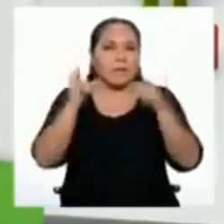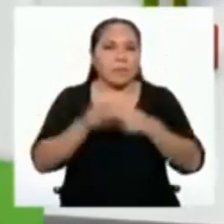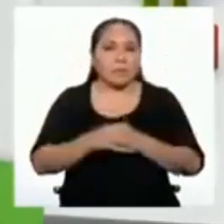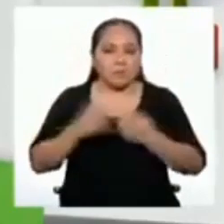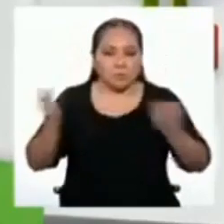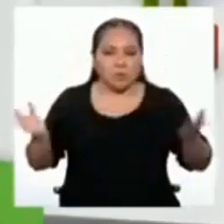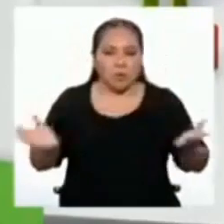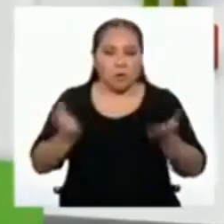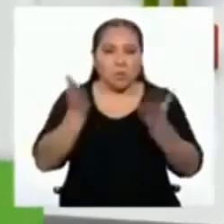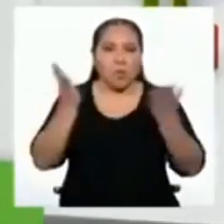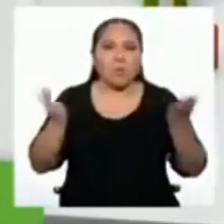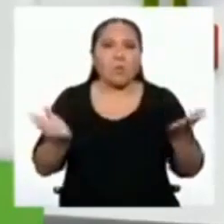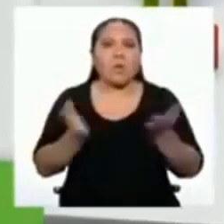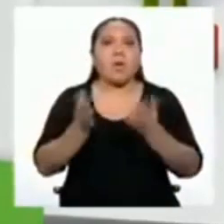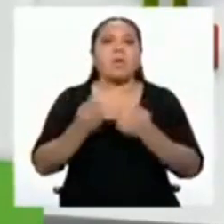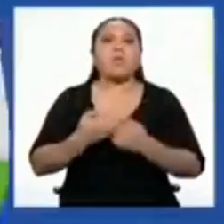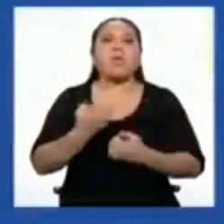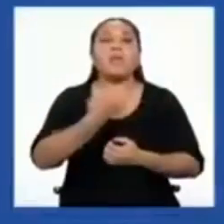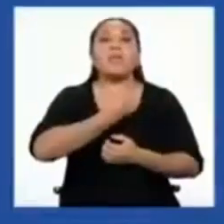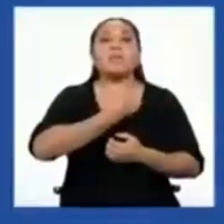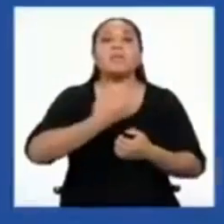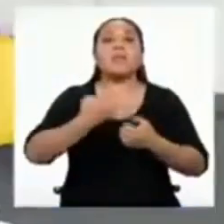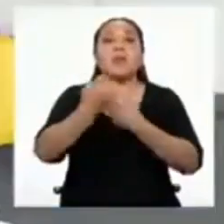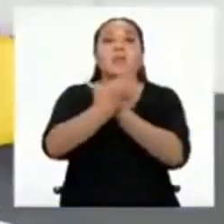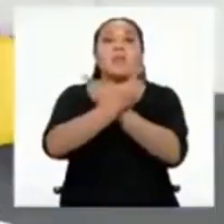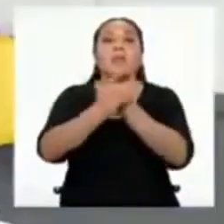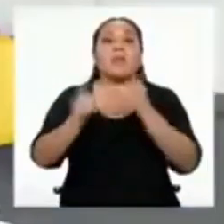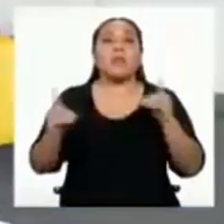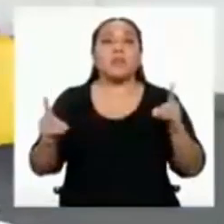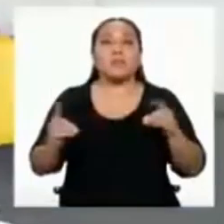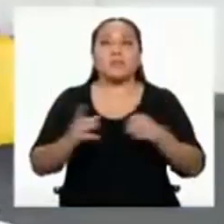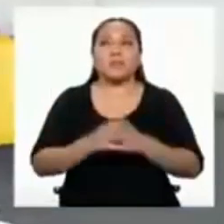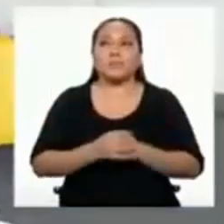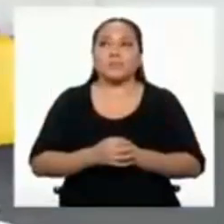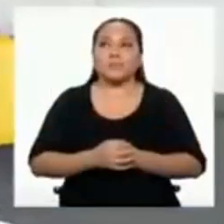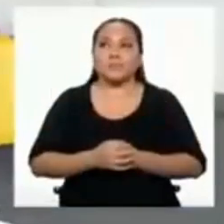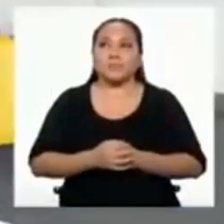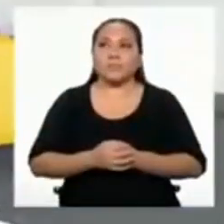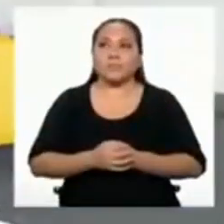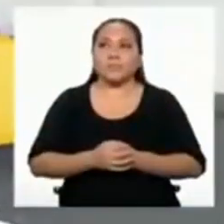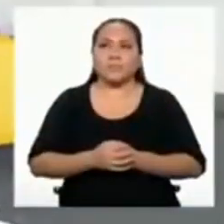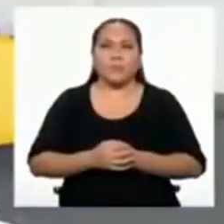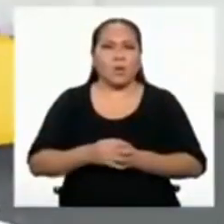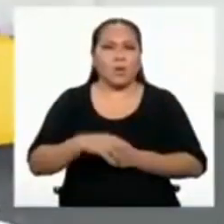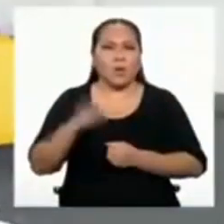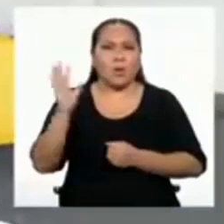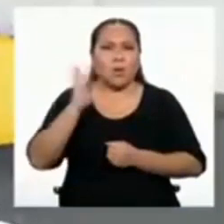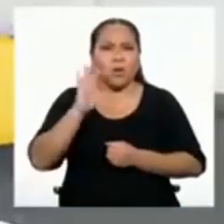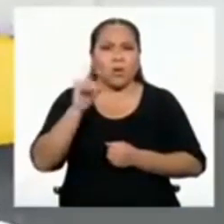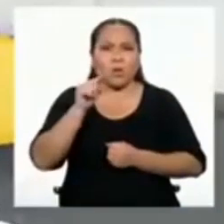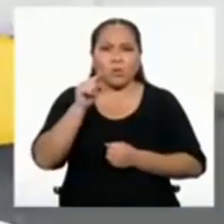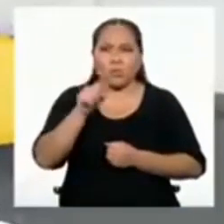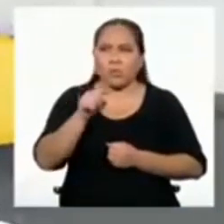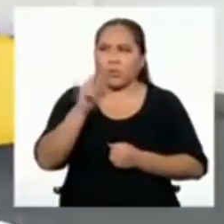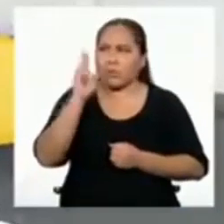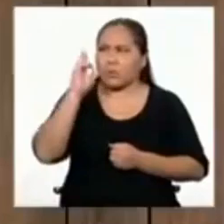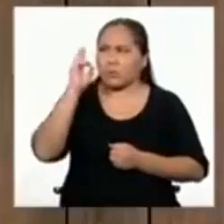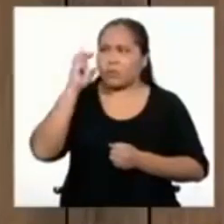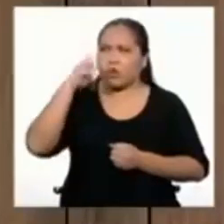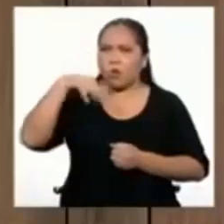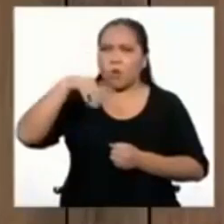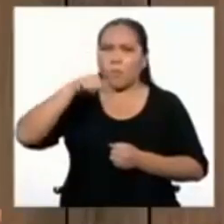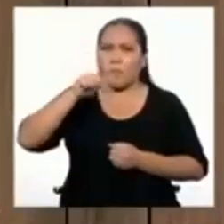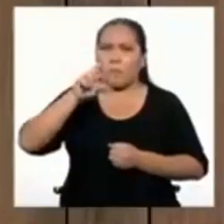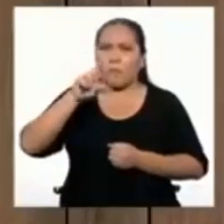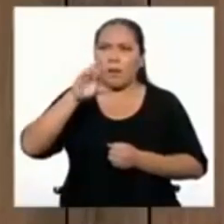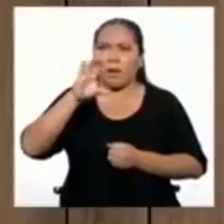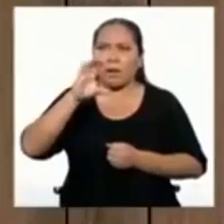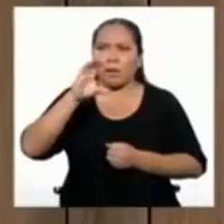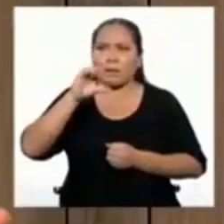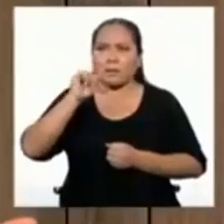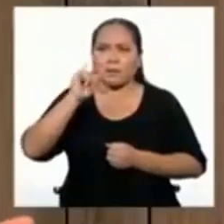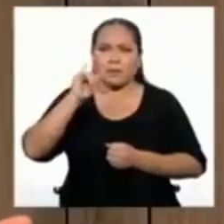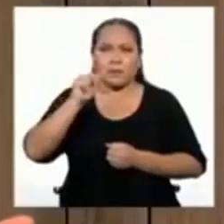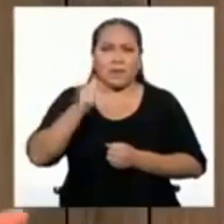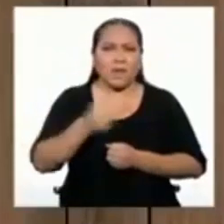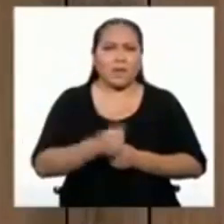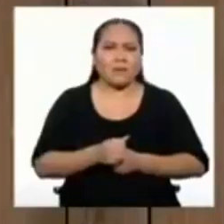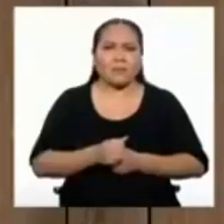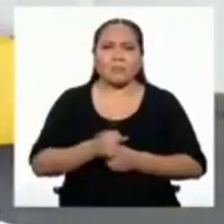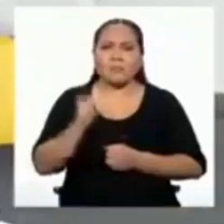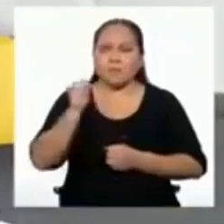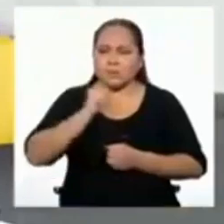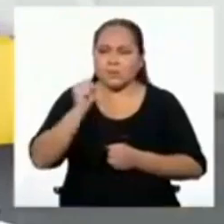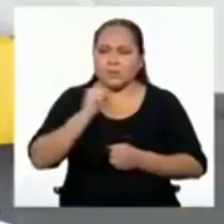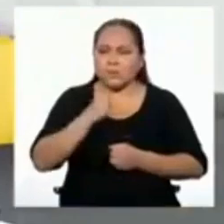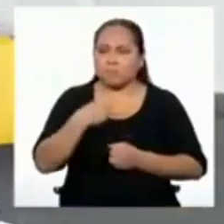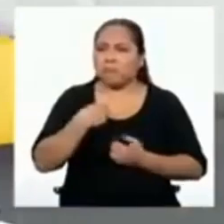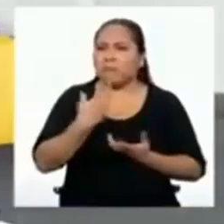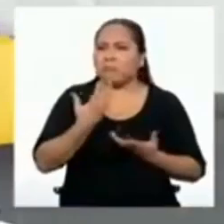de Derecho y la búsqueda del bien común. Hola, ¿tú eres el profesor Marcial? Sí, Jonathan, dime, ¿en qué puedo